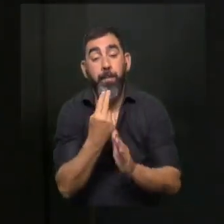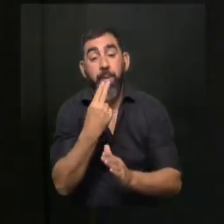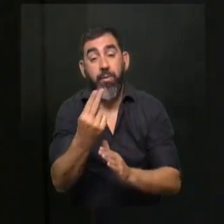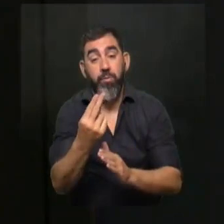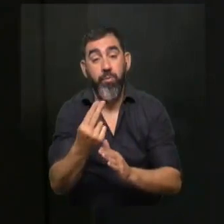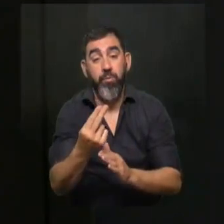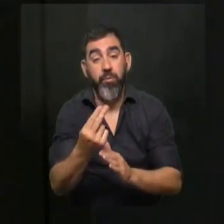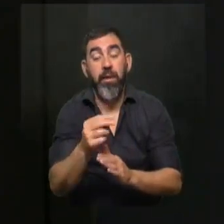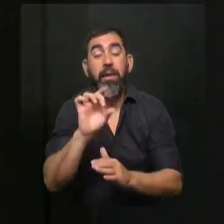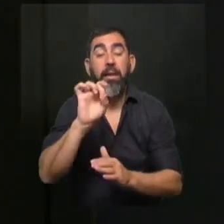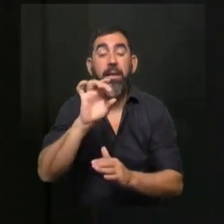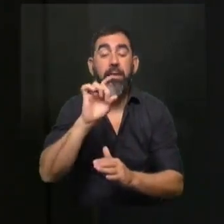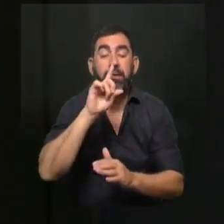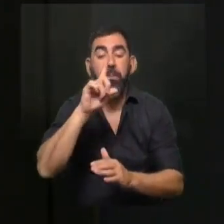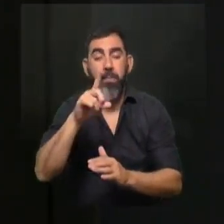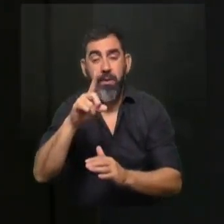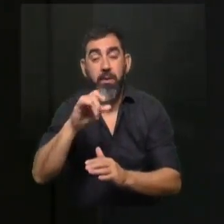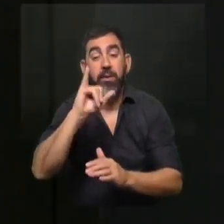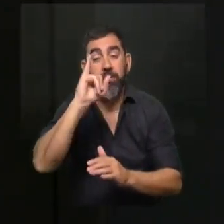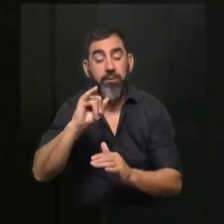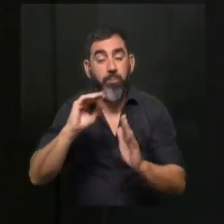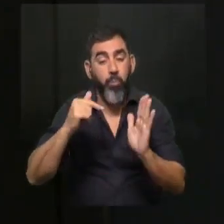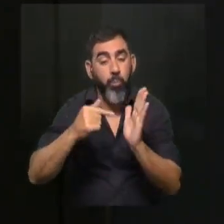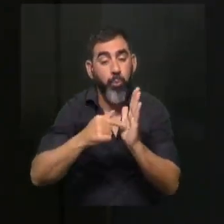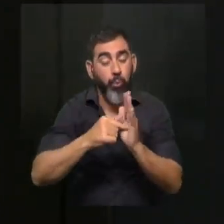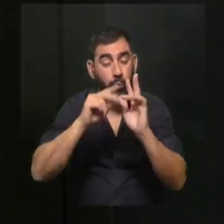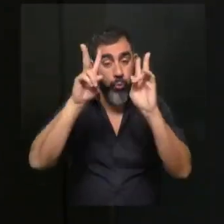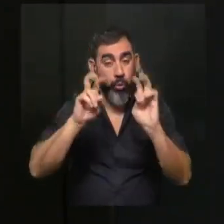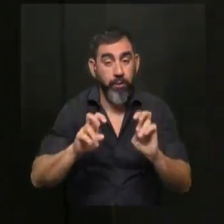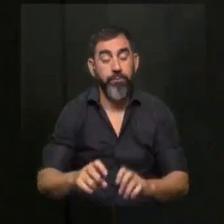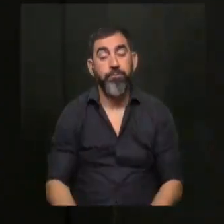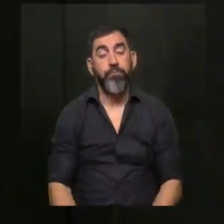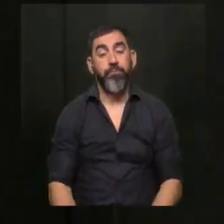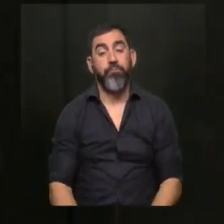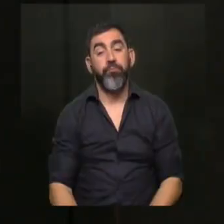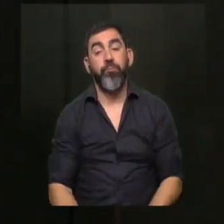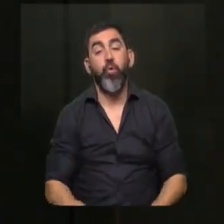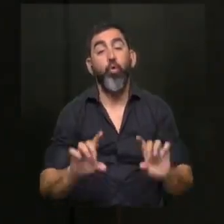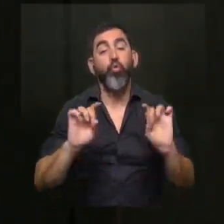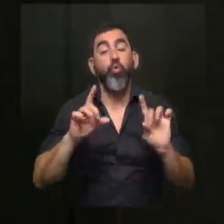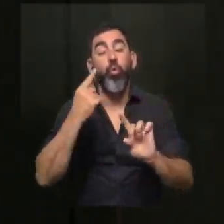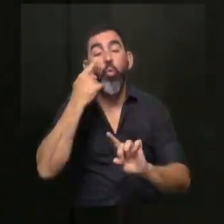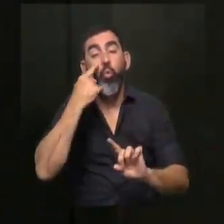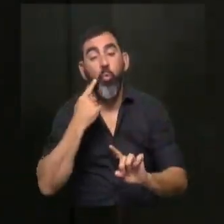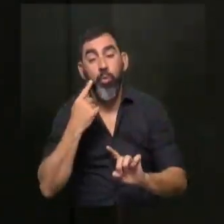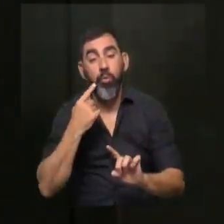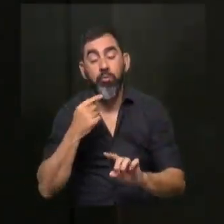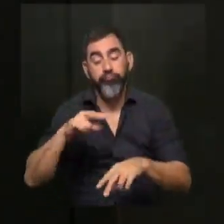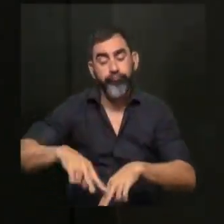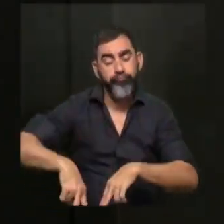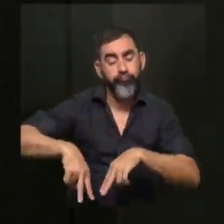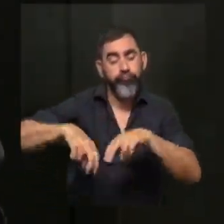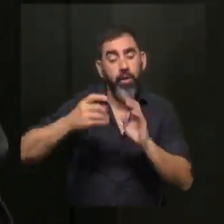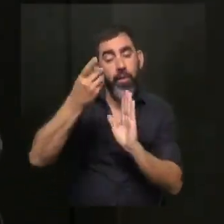cuales 15.000 más o menos son patentes específicamente. Pero bueno, ellos no se quedaron solo con el número, los que dijeron, bueno, vamos a analizar